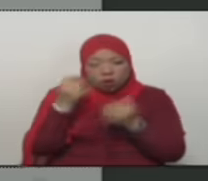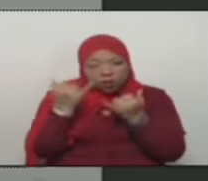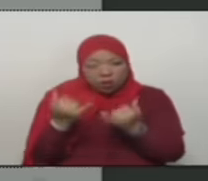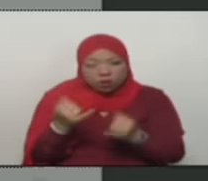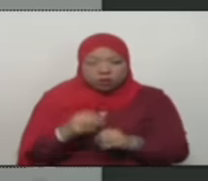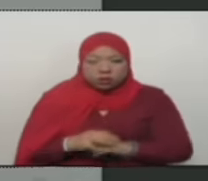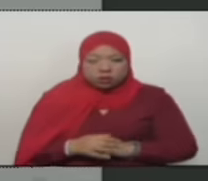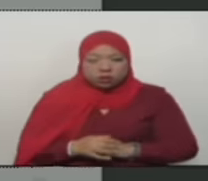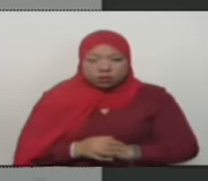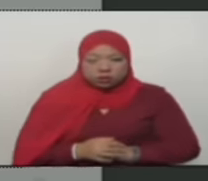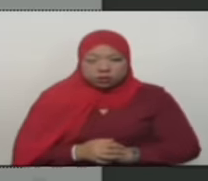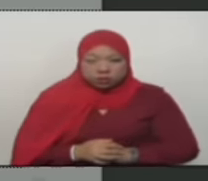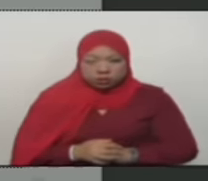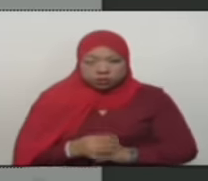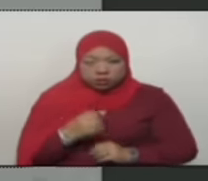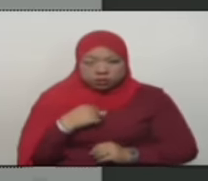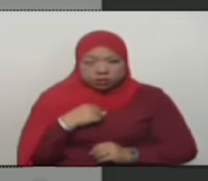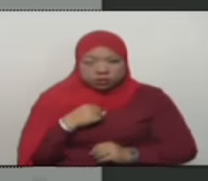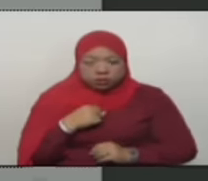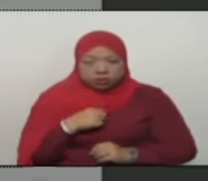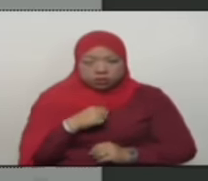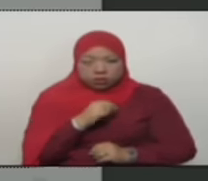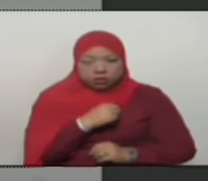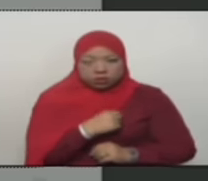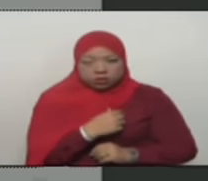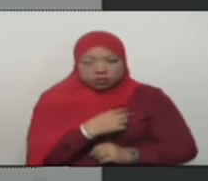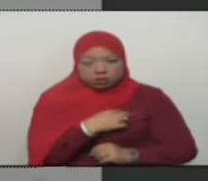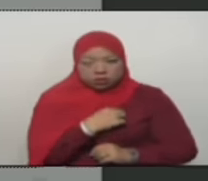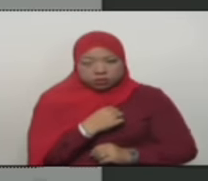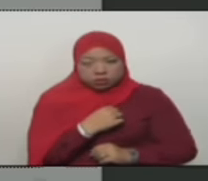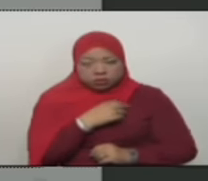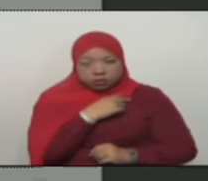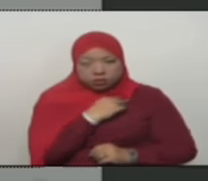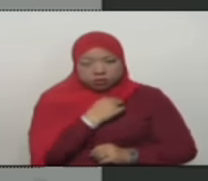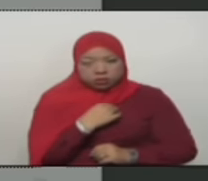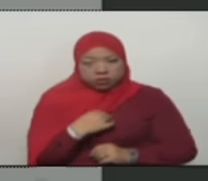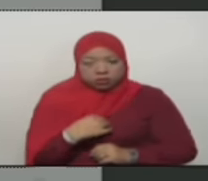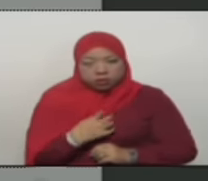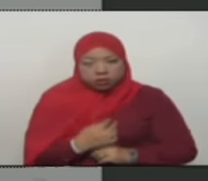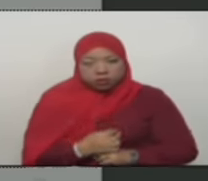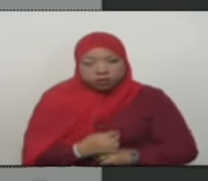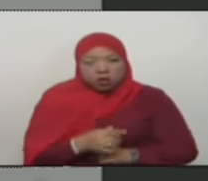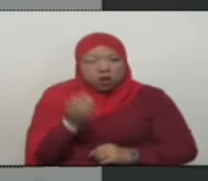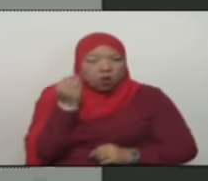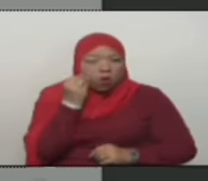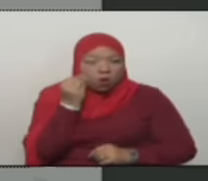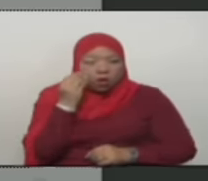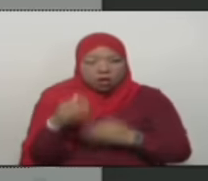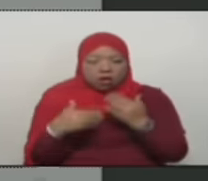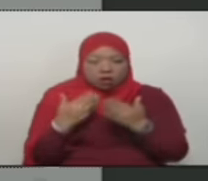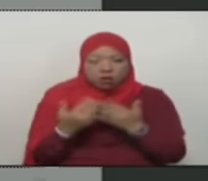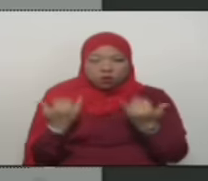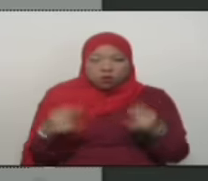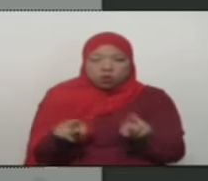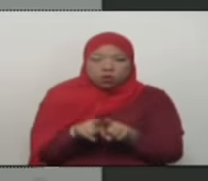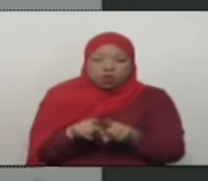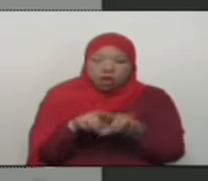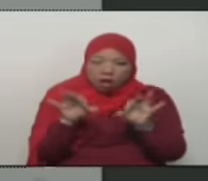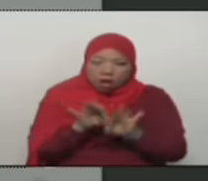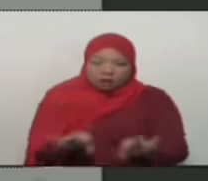Que ese tal conteo rápido, ni siquiera esa superchería, esa tontería que estaban haciendo, no, ni